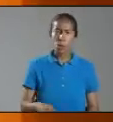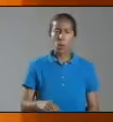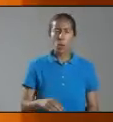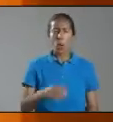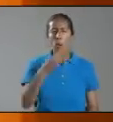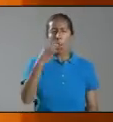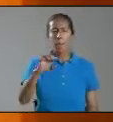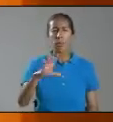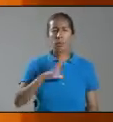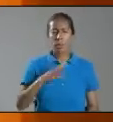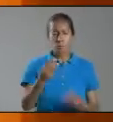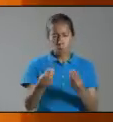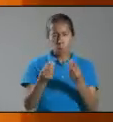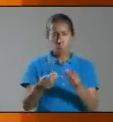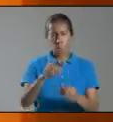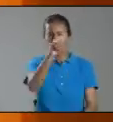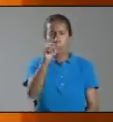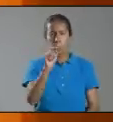le dijo.